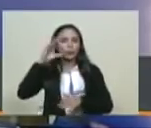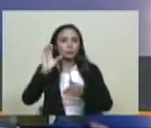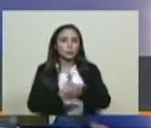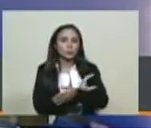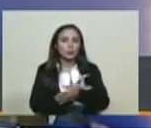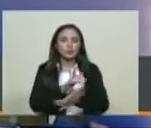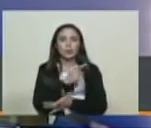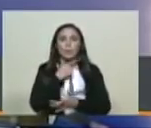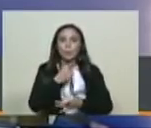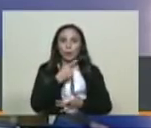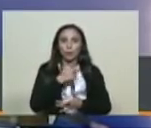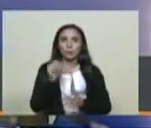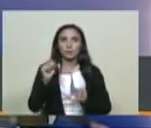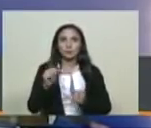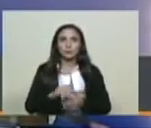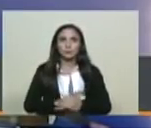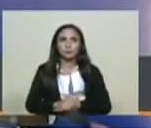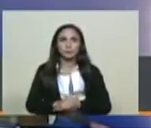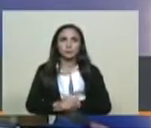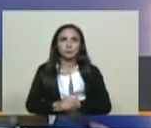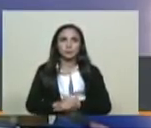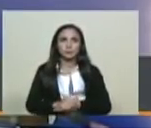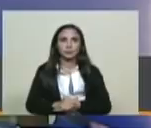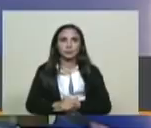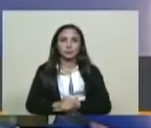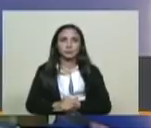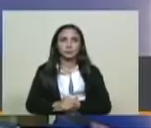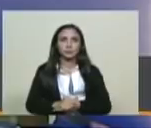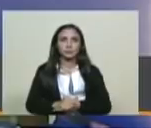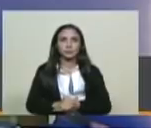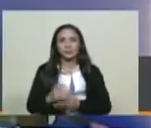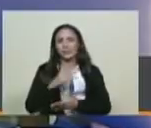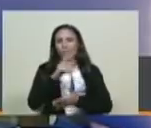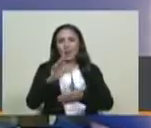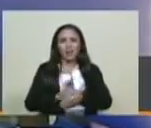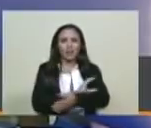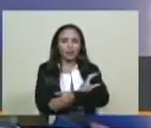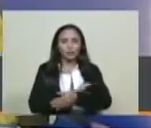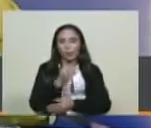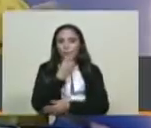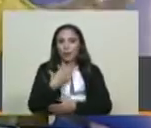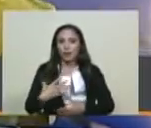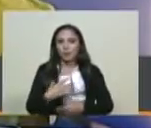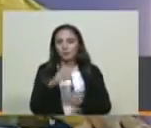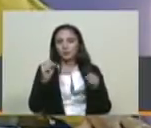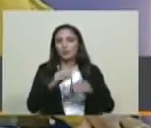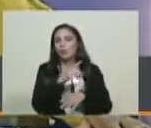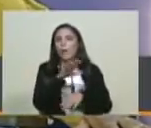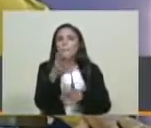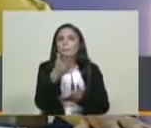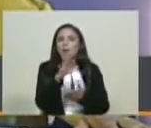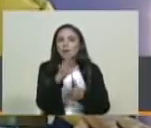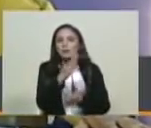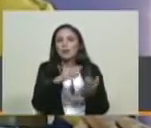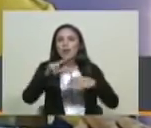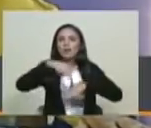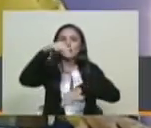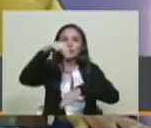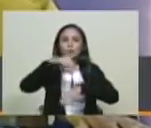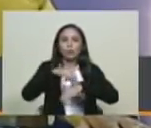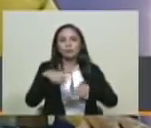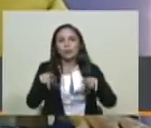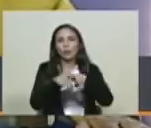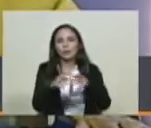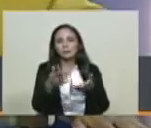Ya vamos a tocar la tumbadora. Indestructible, una pieza bellísima. Es casi un himno, digo yo. Pero antes de